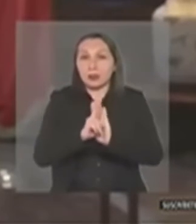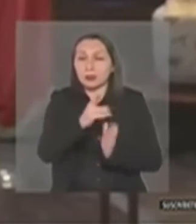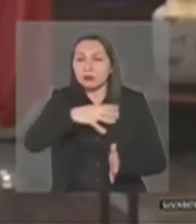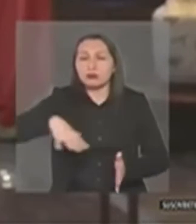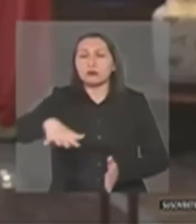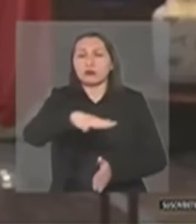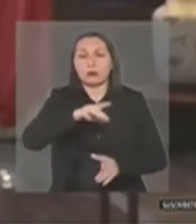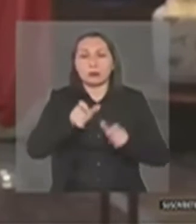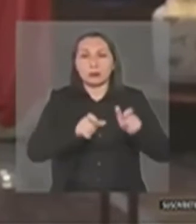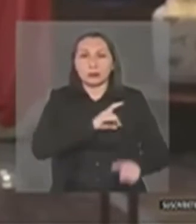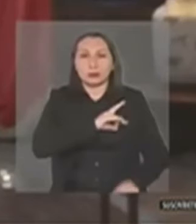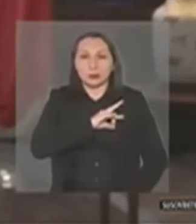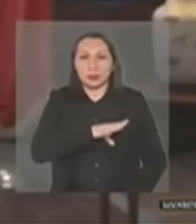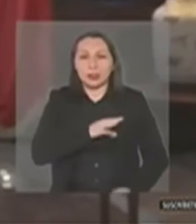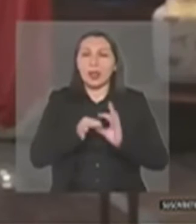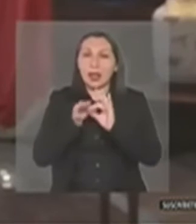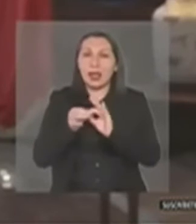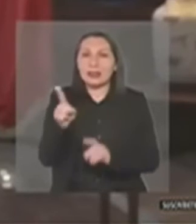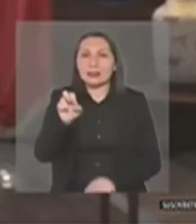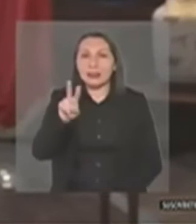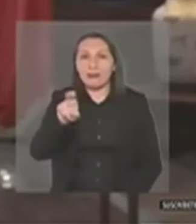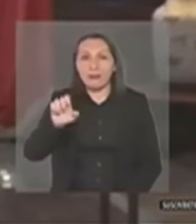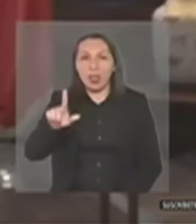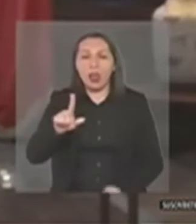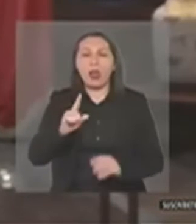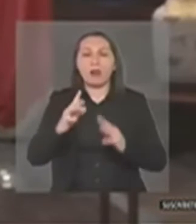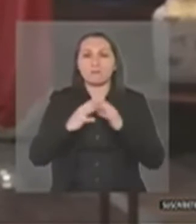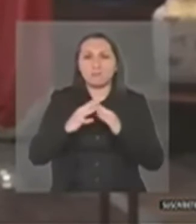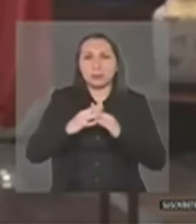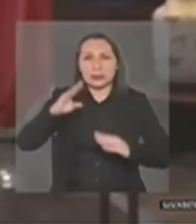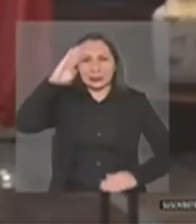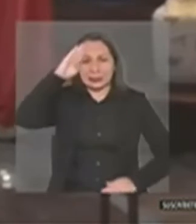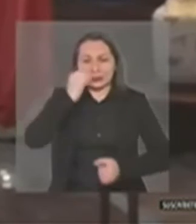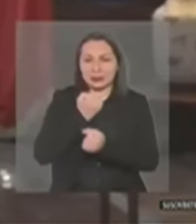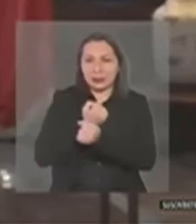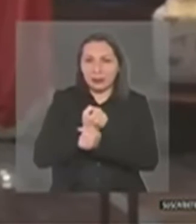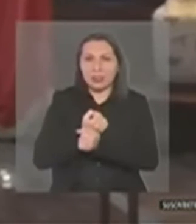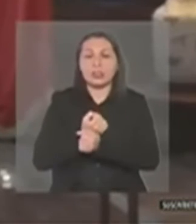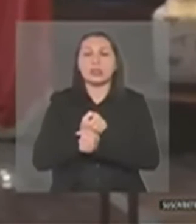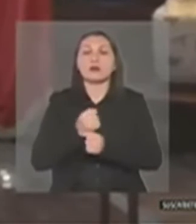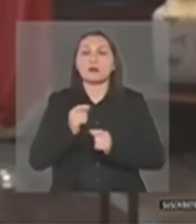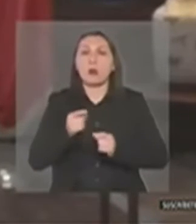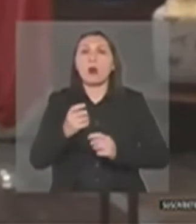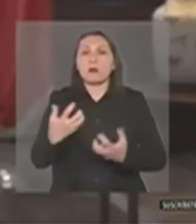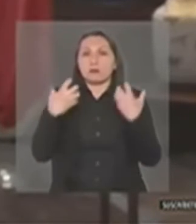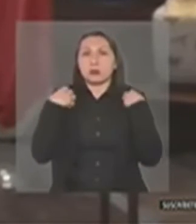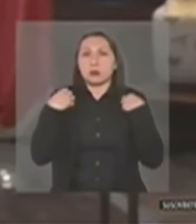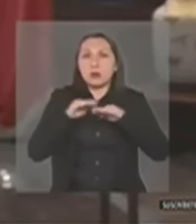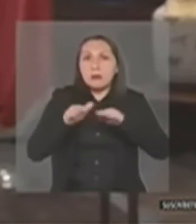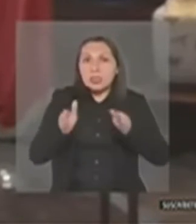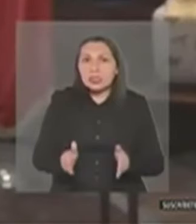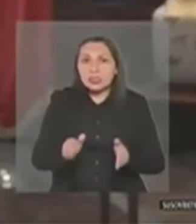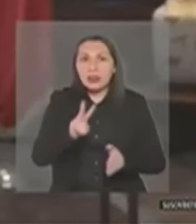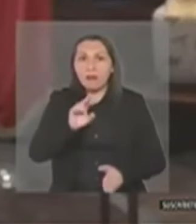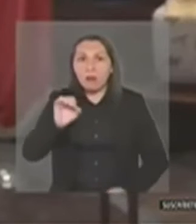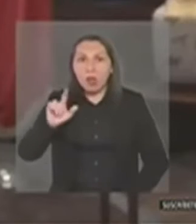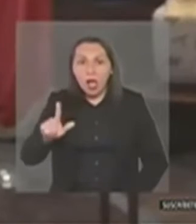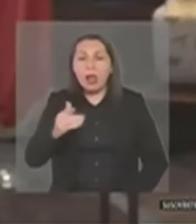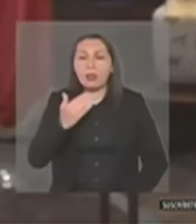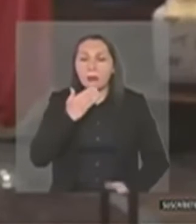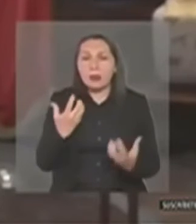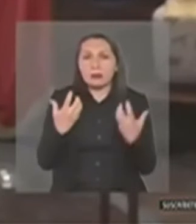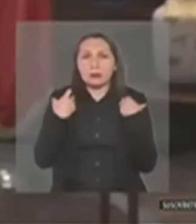es el presidente, Gabriel Boric. Ajá. Y entonces hicieron una constitución